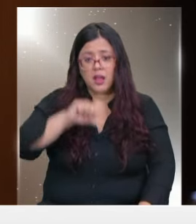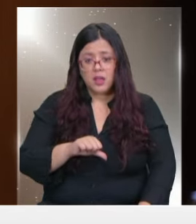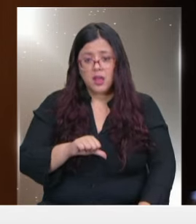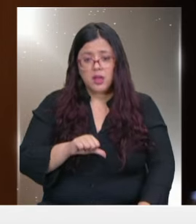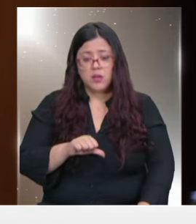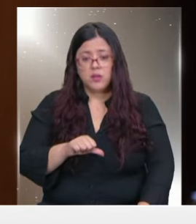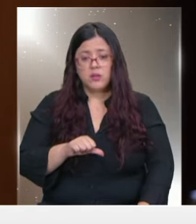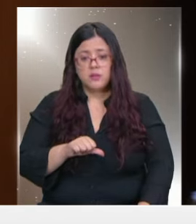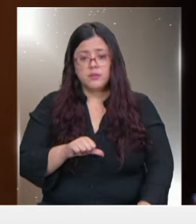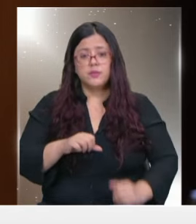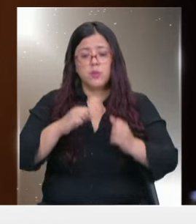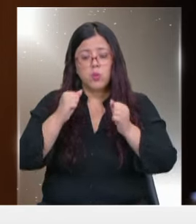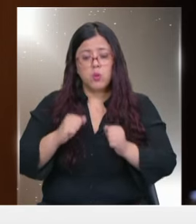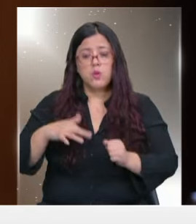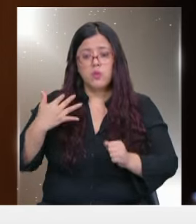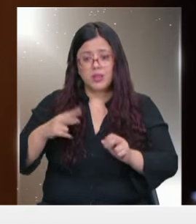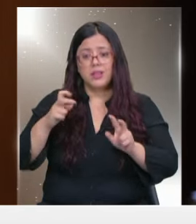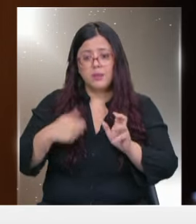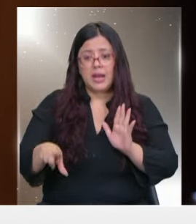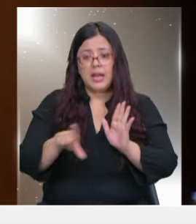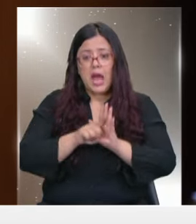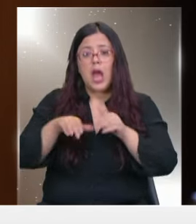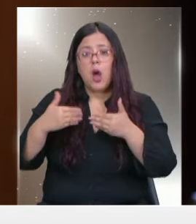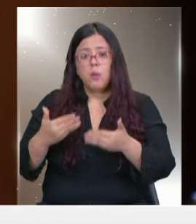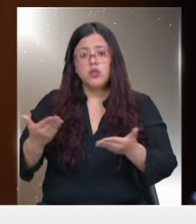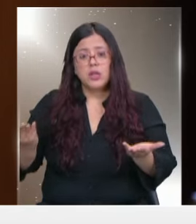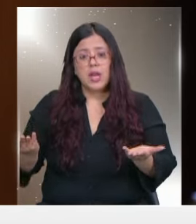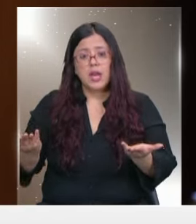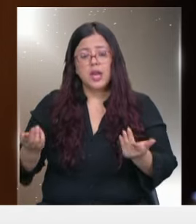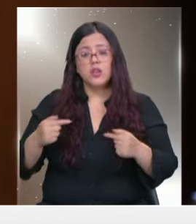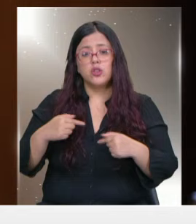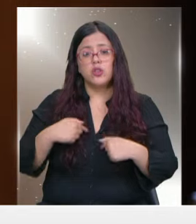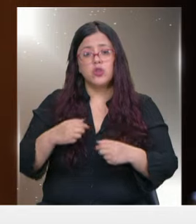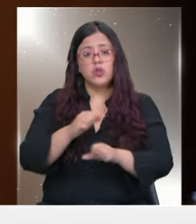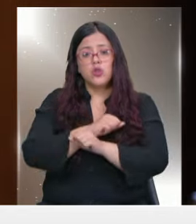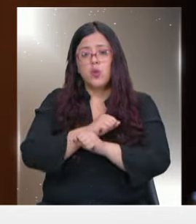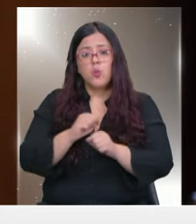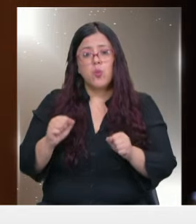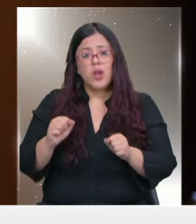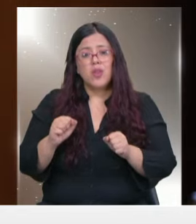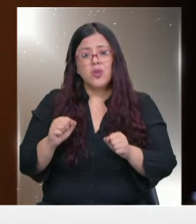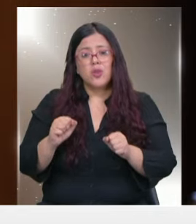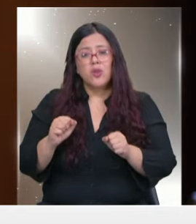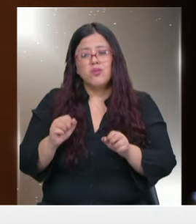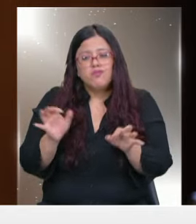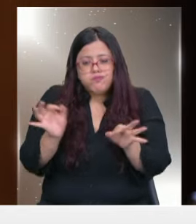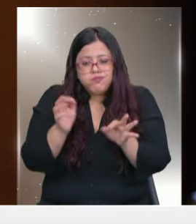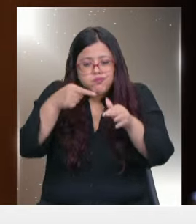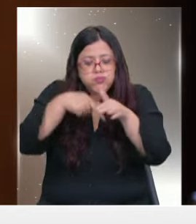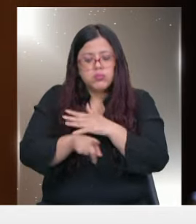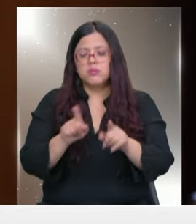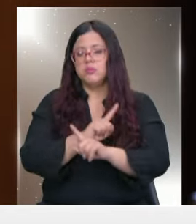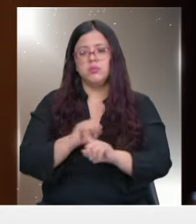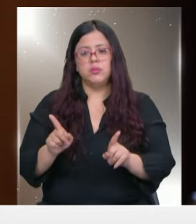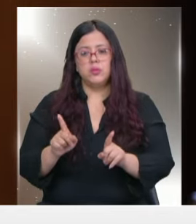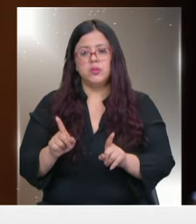tener relevancia legal. Por eso no se los puedo. Prefiero no entrar en detalle, porque eso